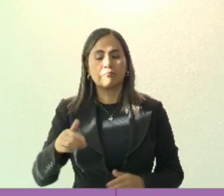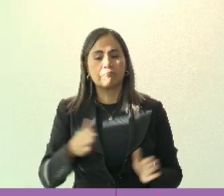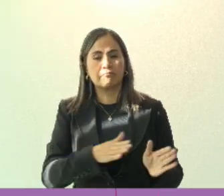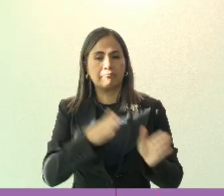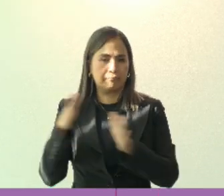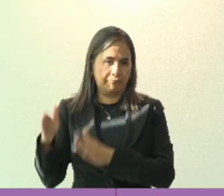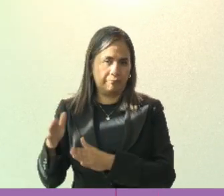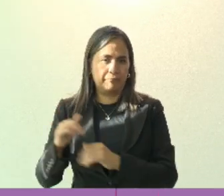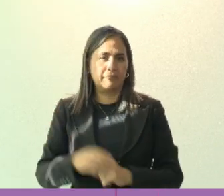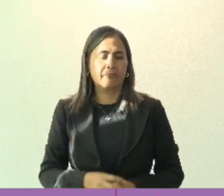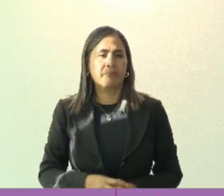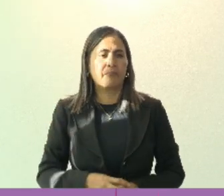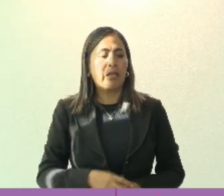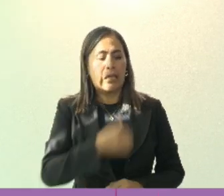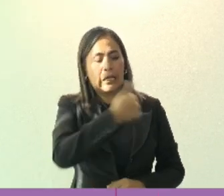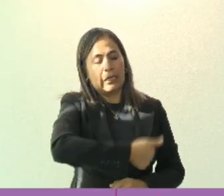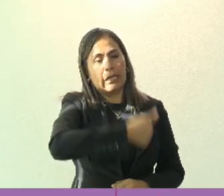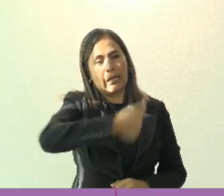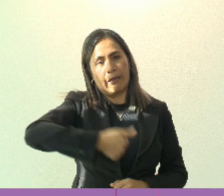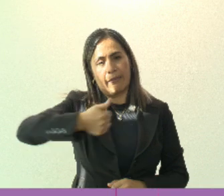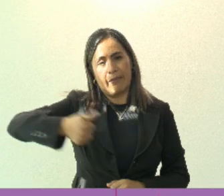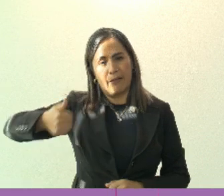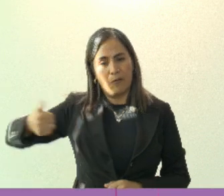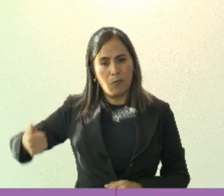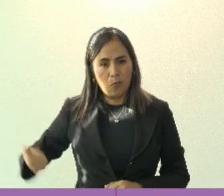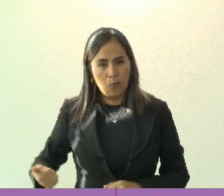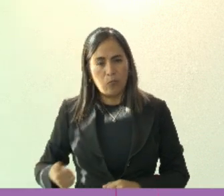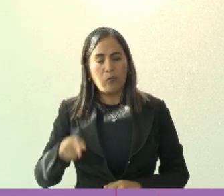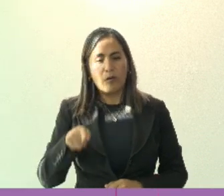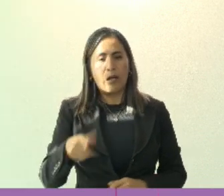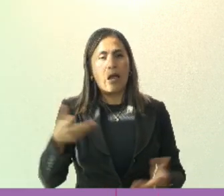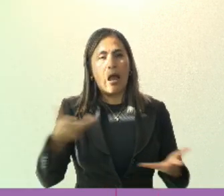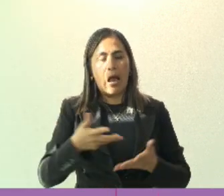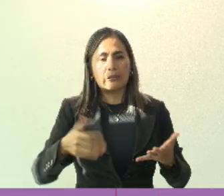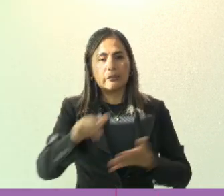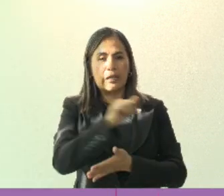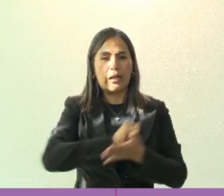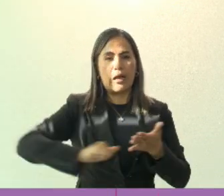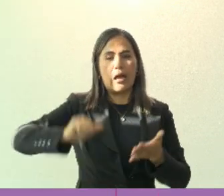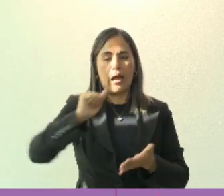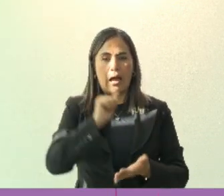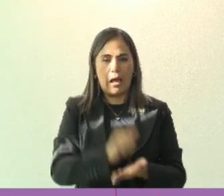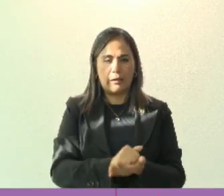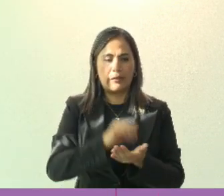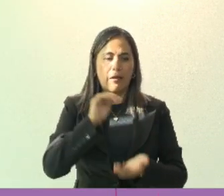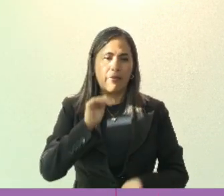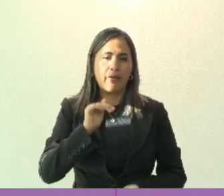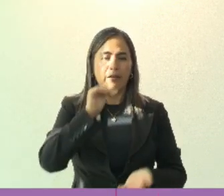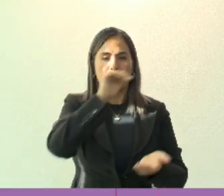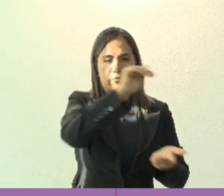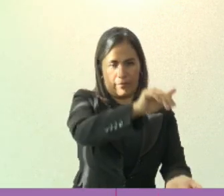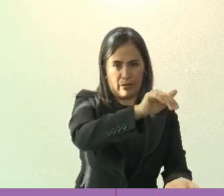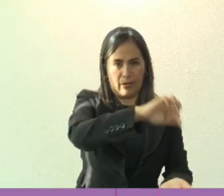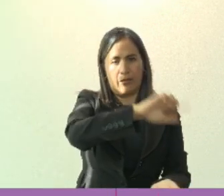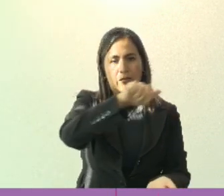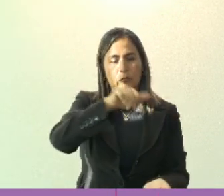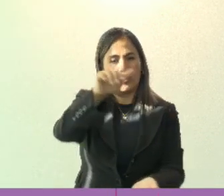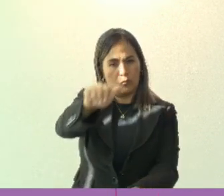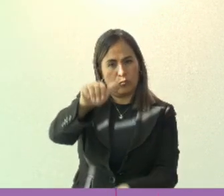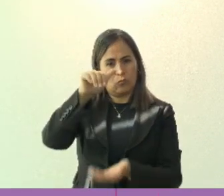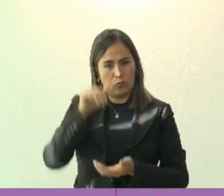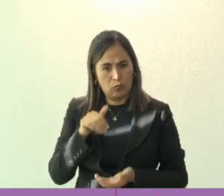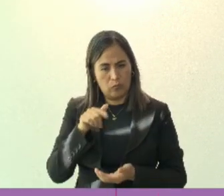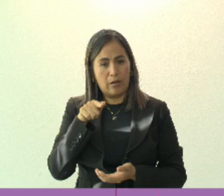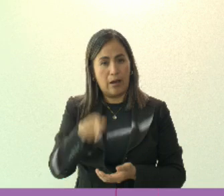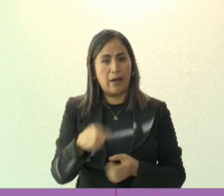en la parte individual también se tiene la obligación de hacer una acta de entrega-recepción o un informe